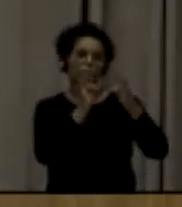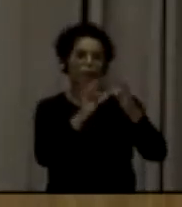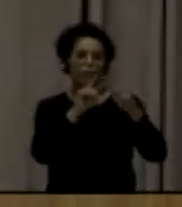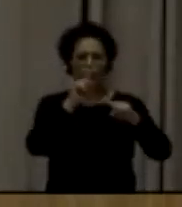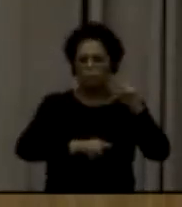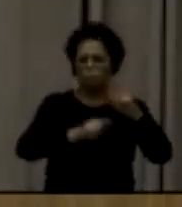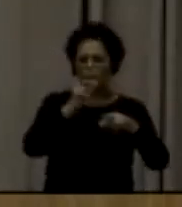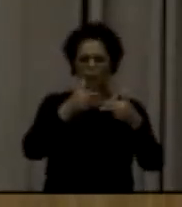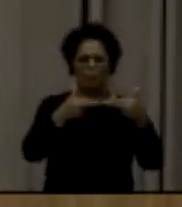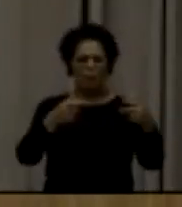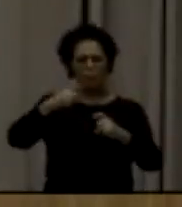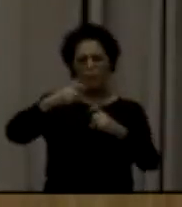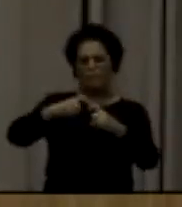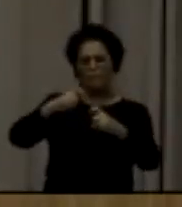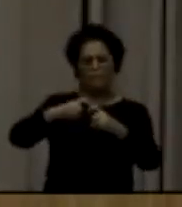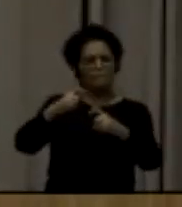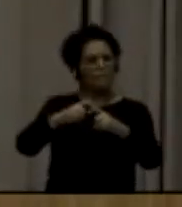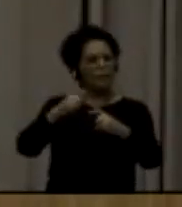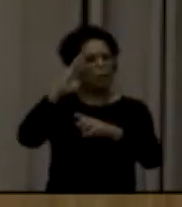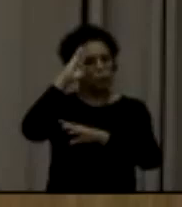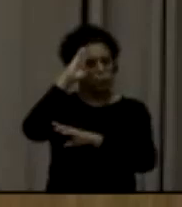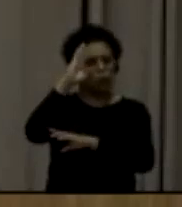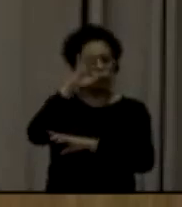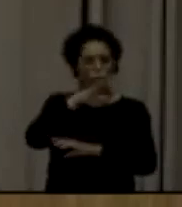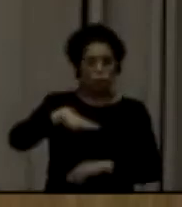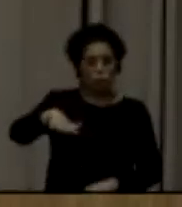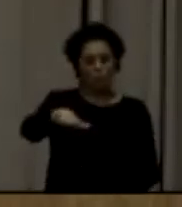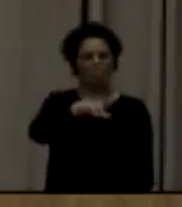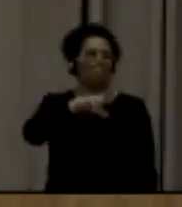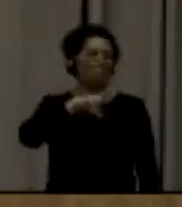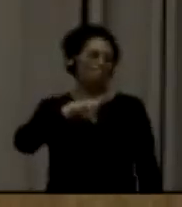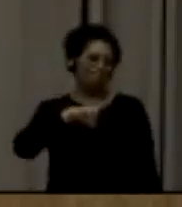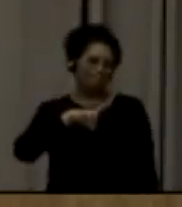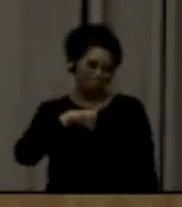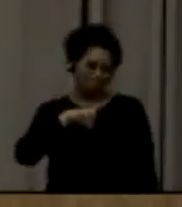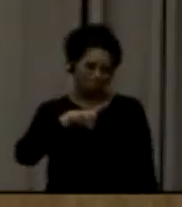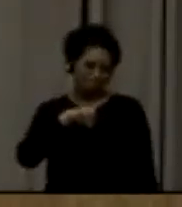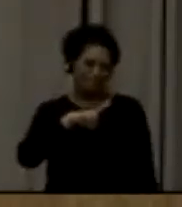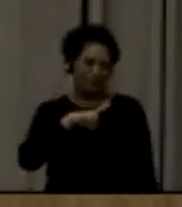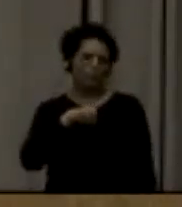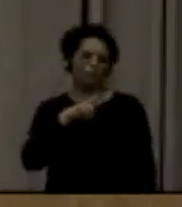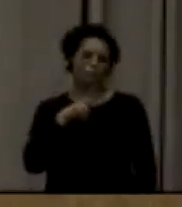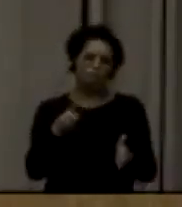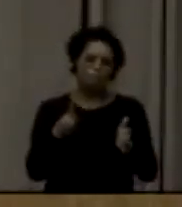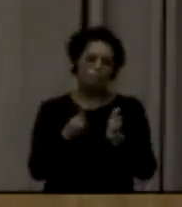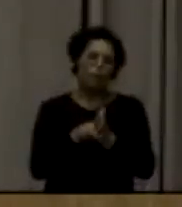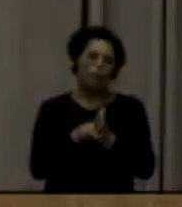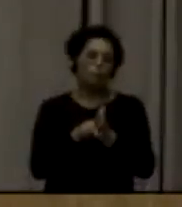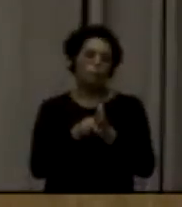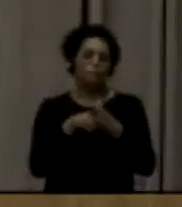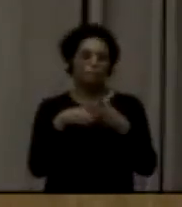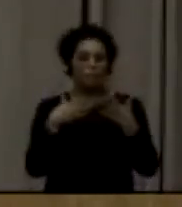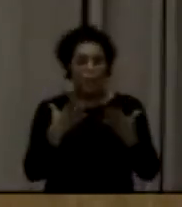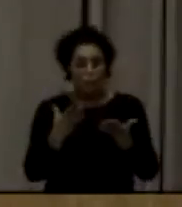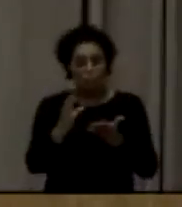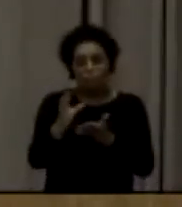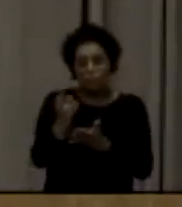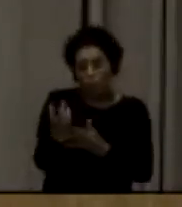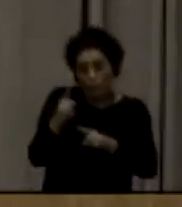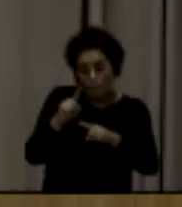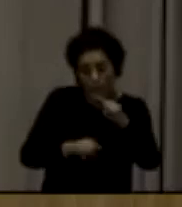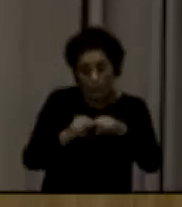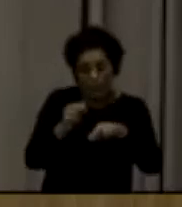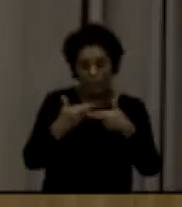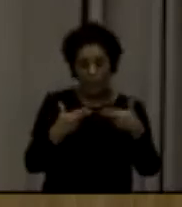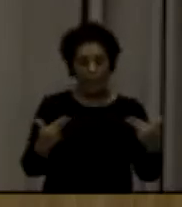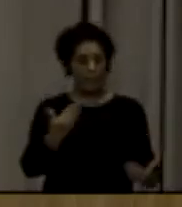son principalmente del sector privado entonces son recursos públicos que terminan